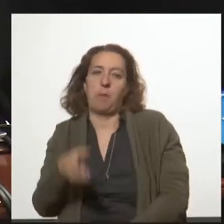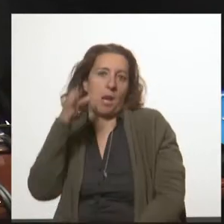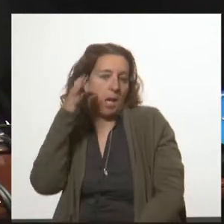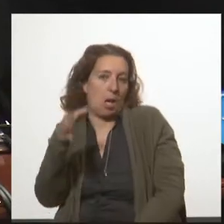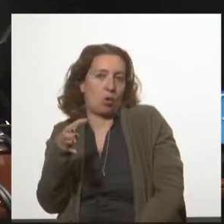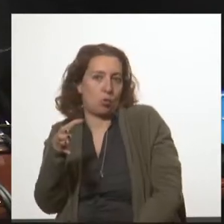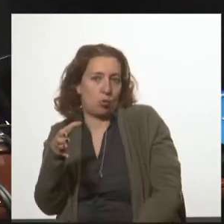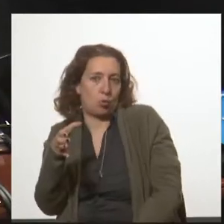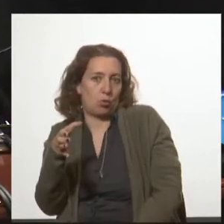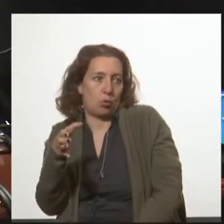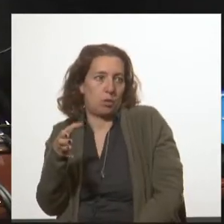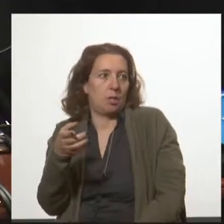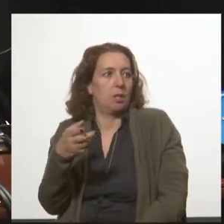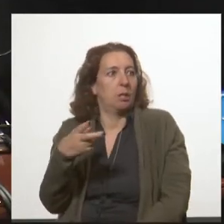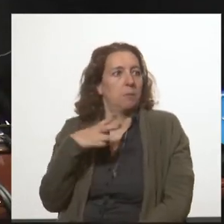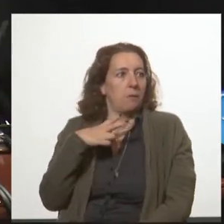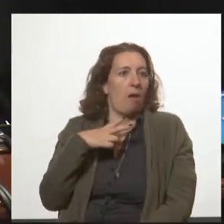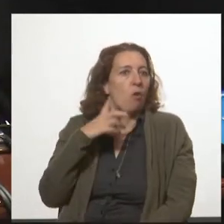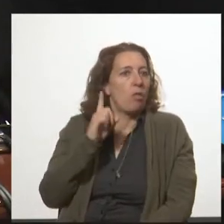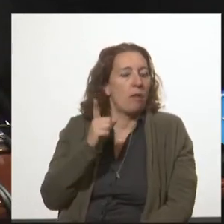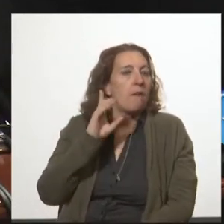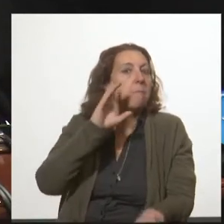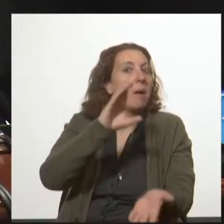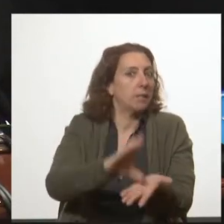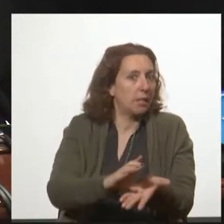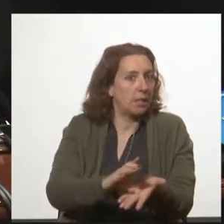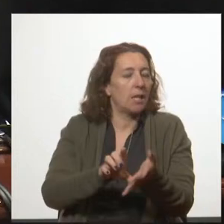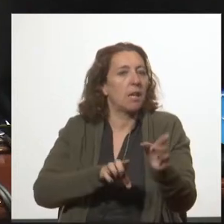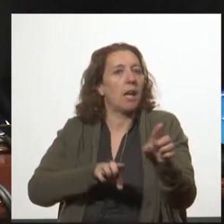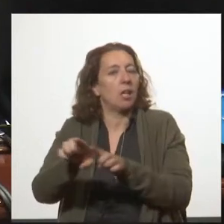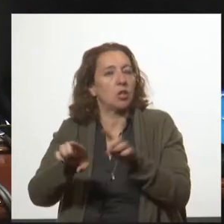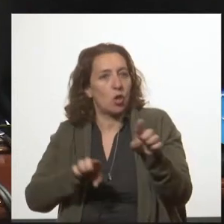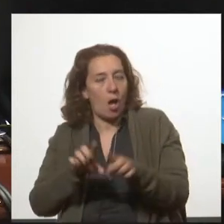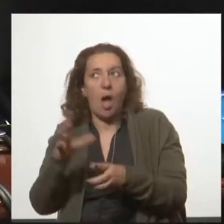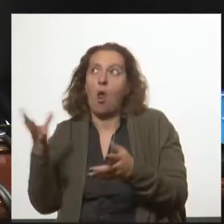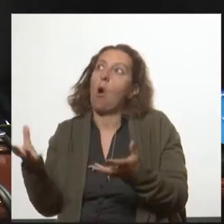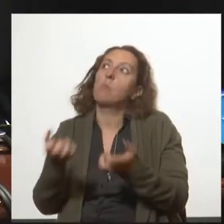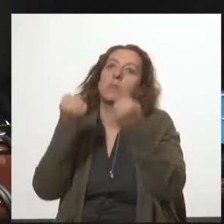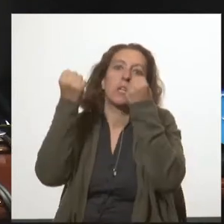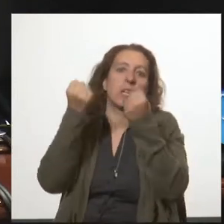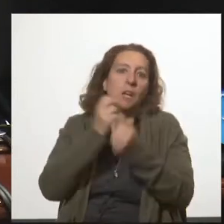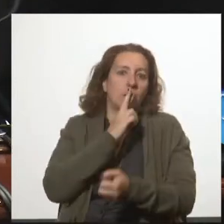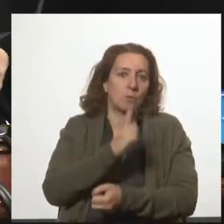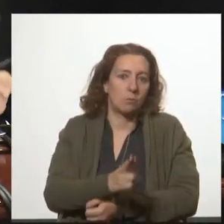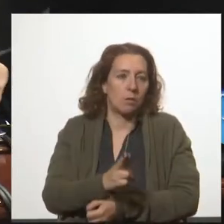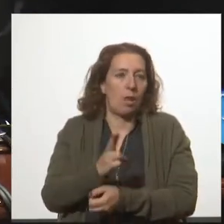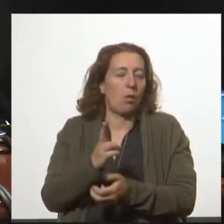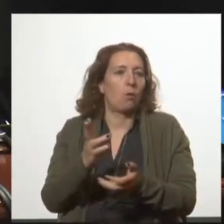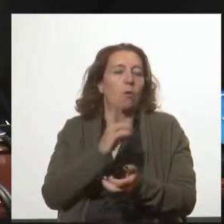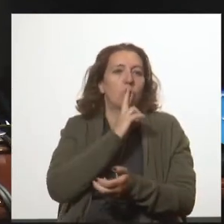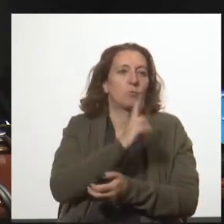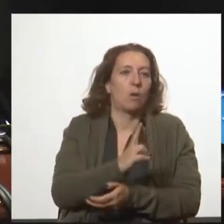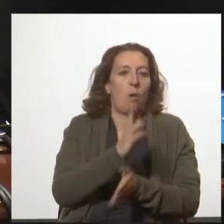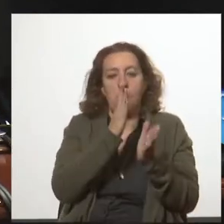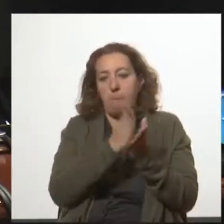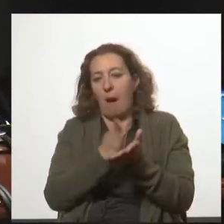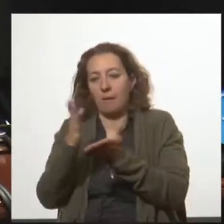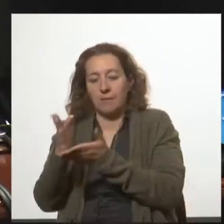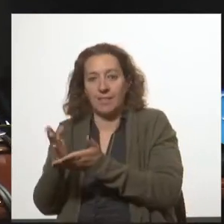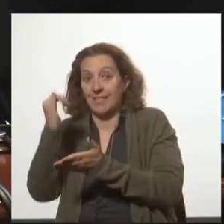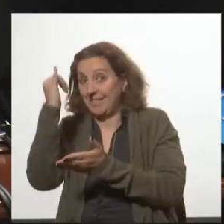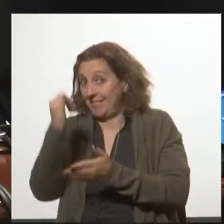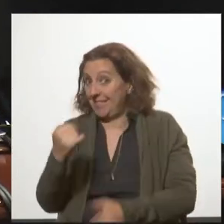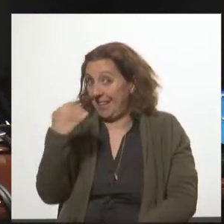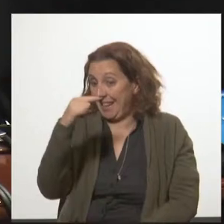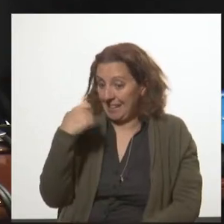tiene que invertir tiene que gestionar tiene que obtener resultados de los resultados o en parte decisión negativo y los pone de su bolsillo